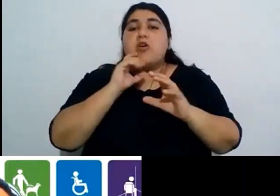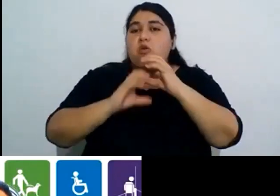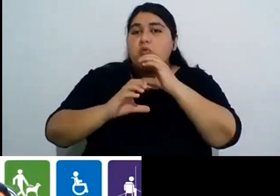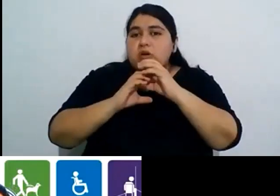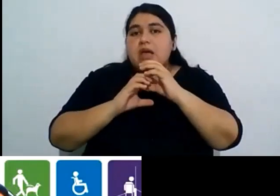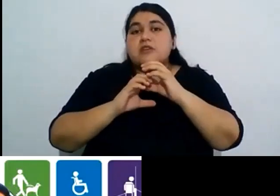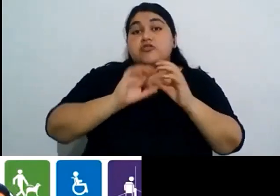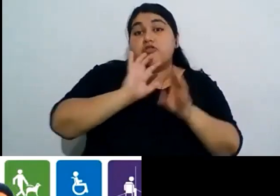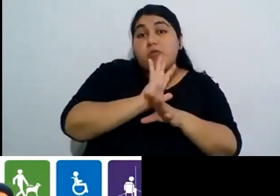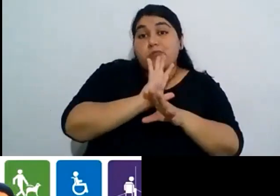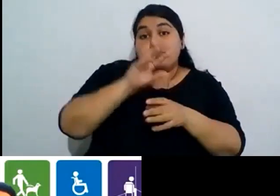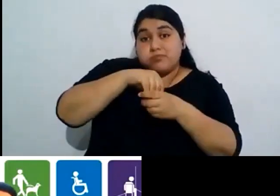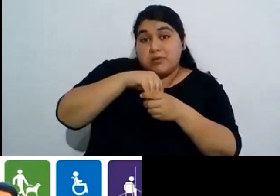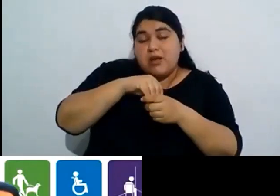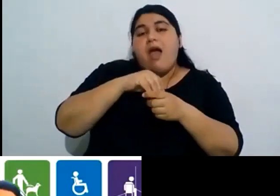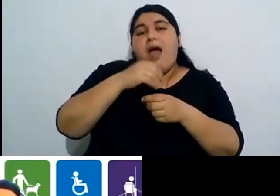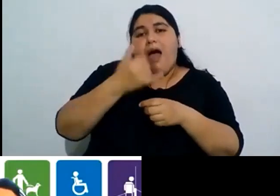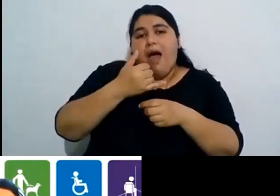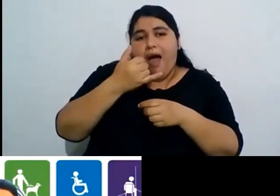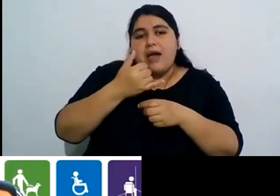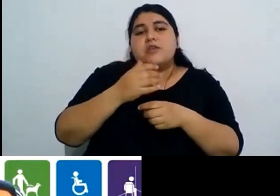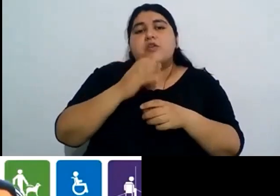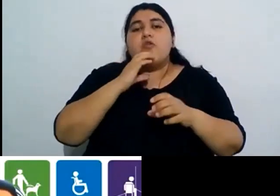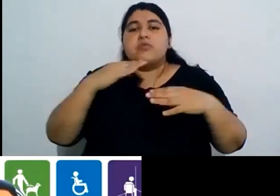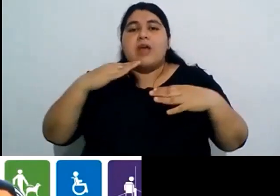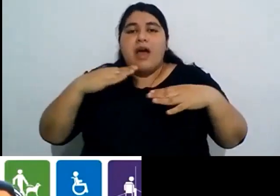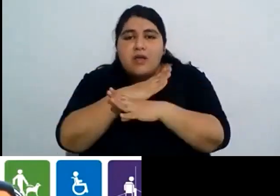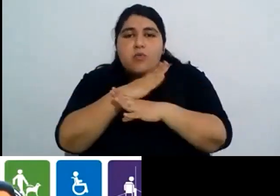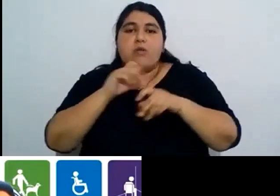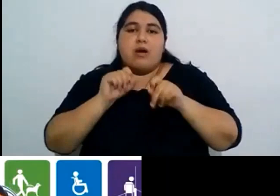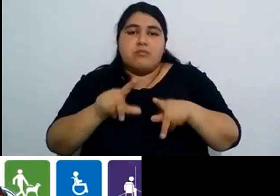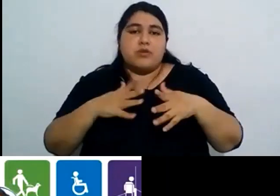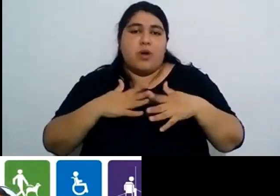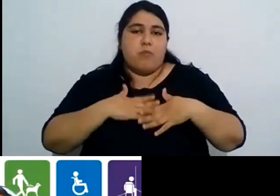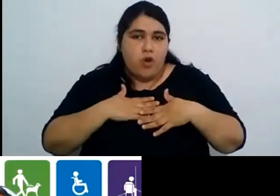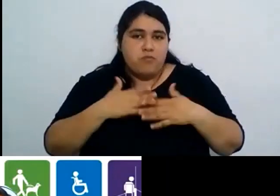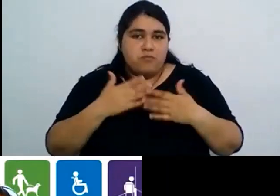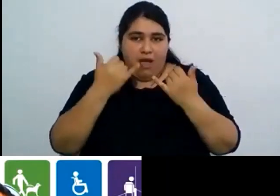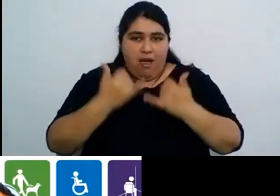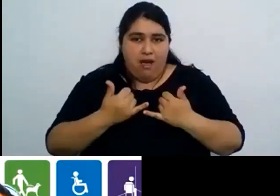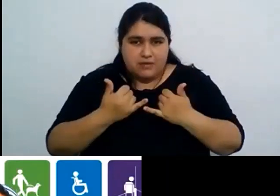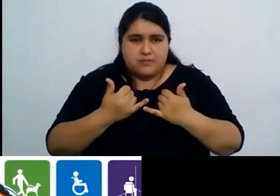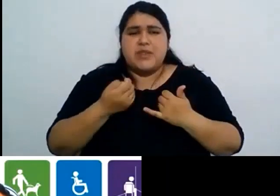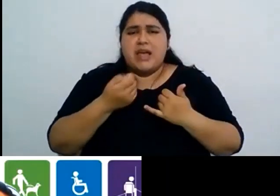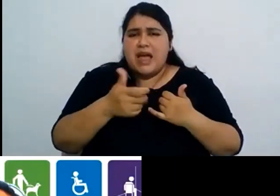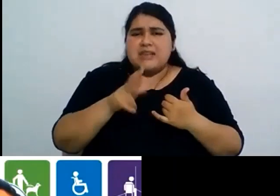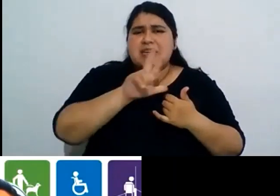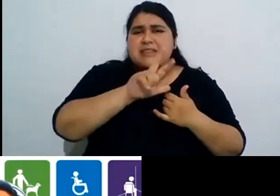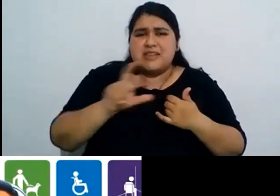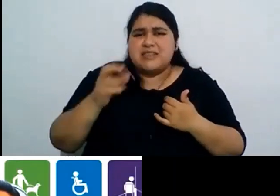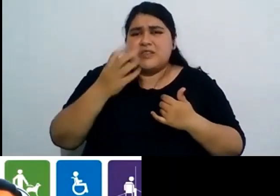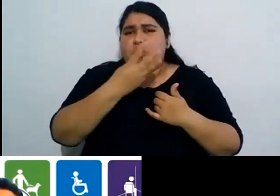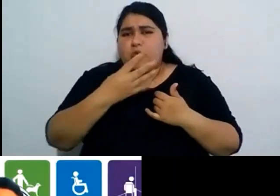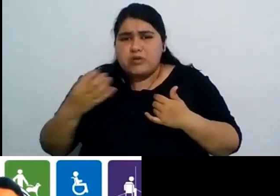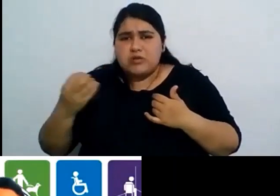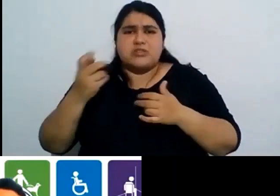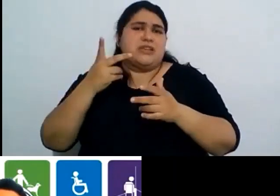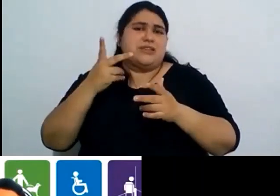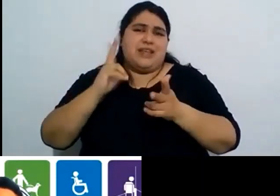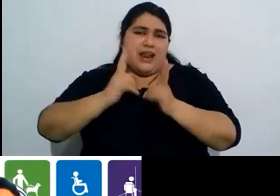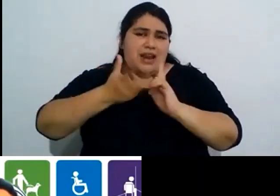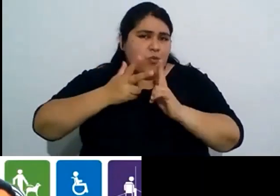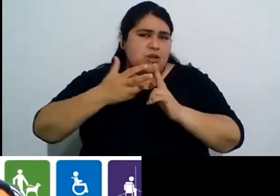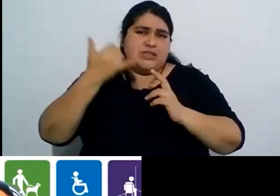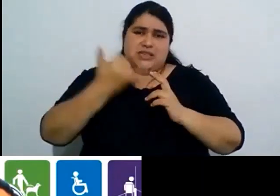alternativa es considerada una lengua propia con su riqueza. Hay más de 300, 400 lenguas de señas en todo el